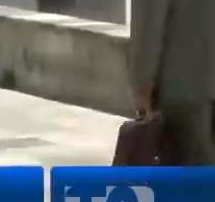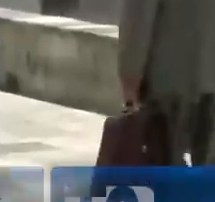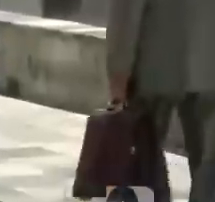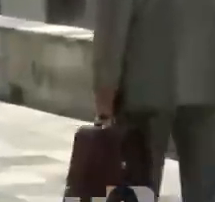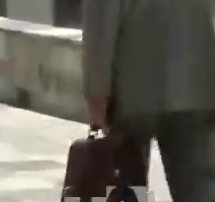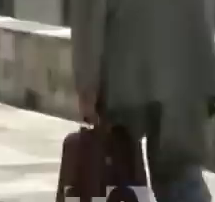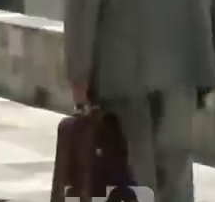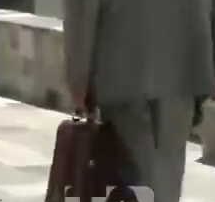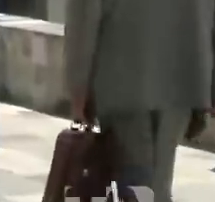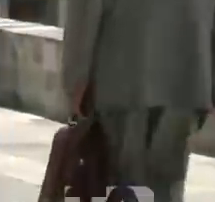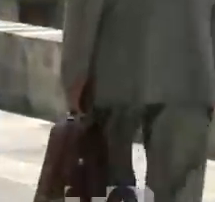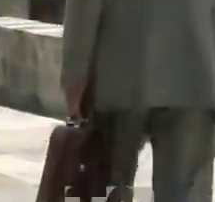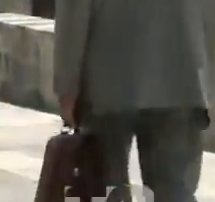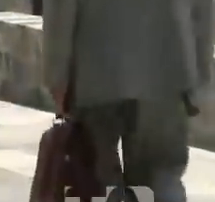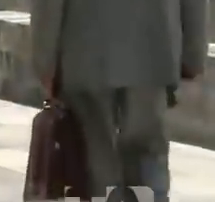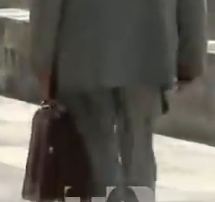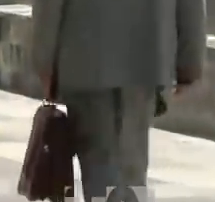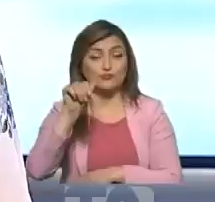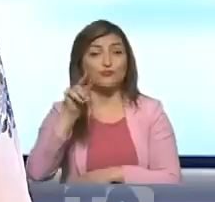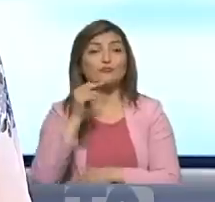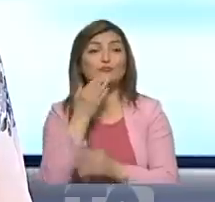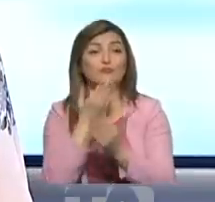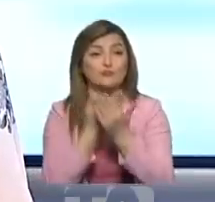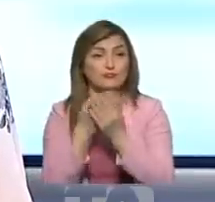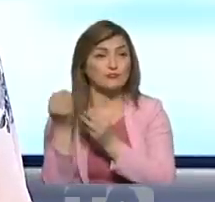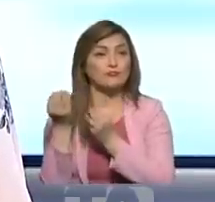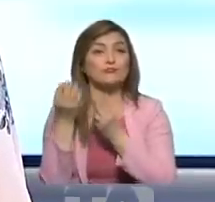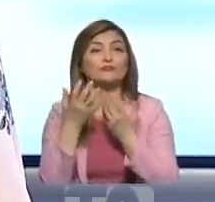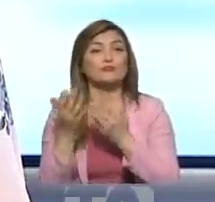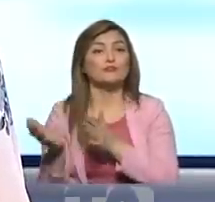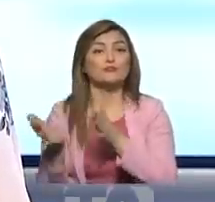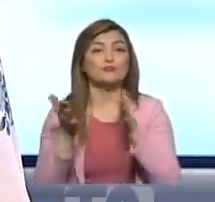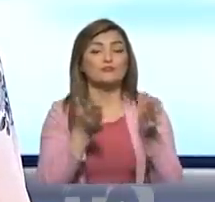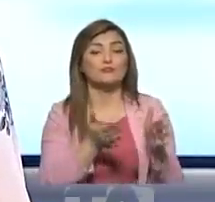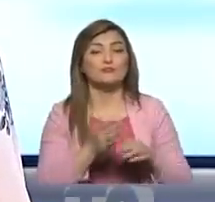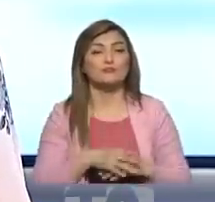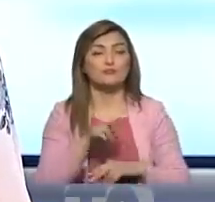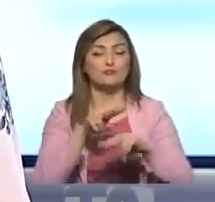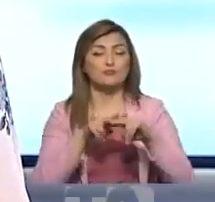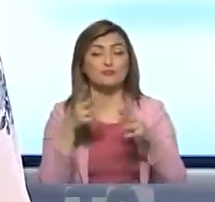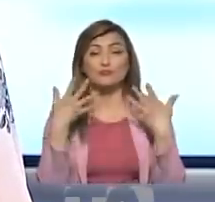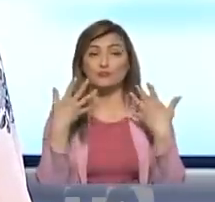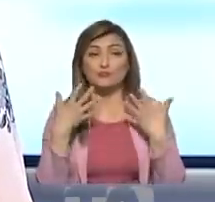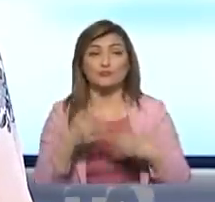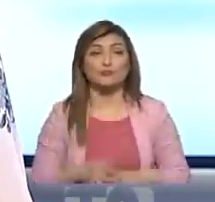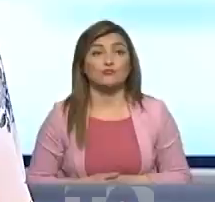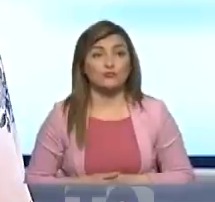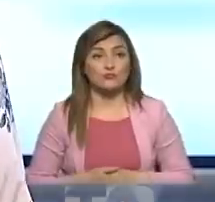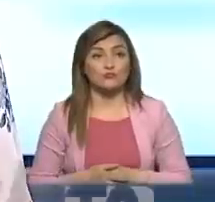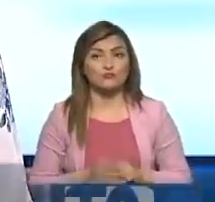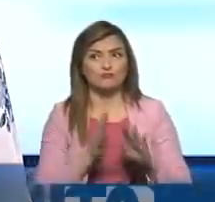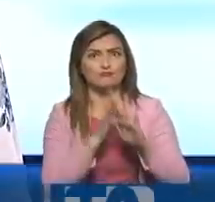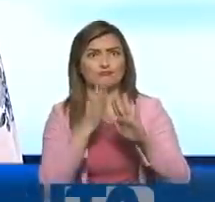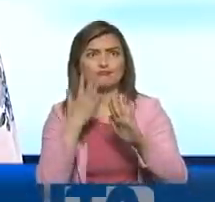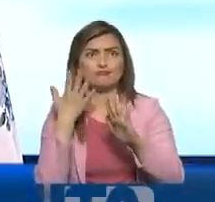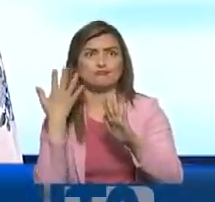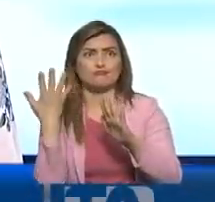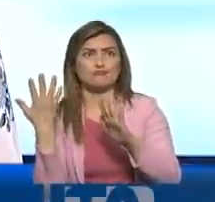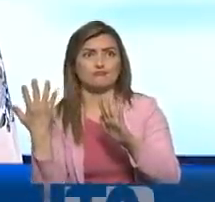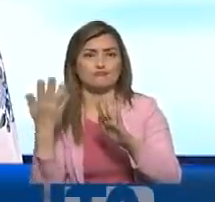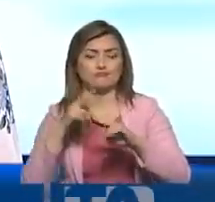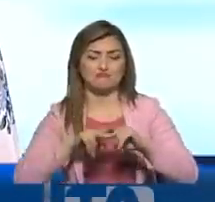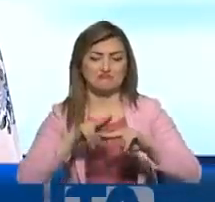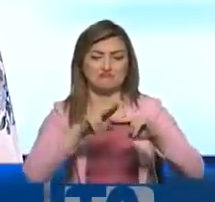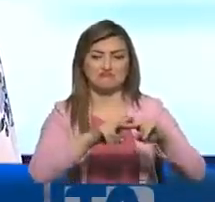Daniela Valencia, 24 horas. Gracias, y ahora revisemos qué es lo que pasa en Guayaquil. Hay largas filas en un punto y